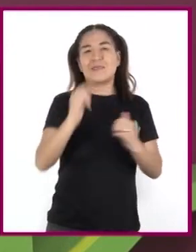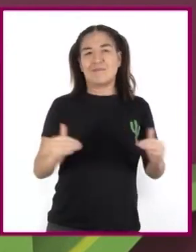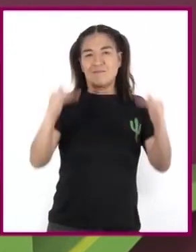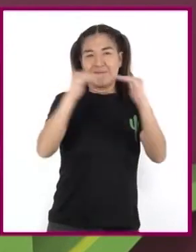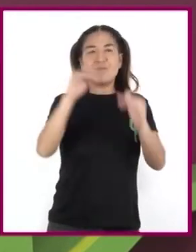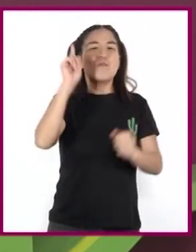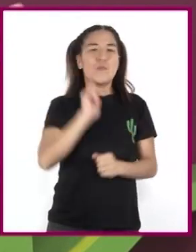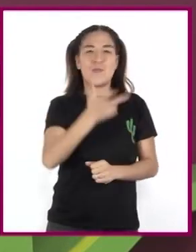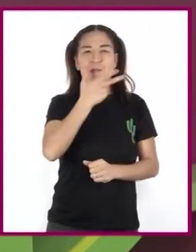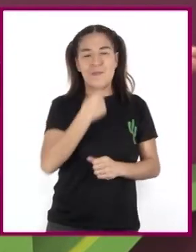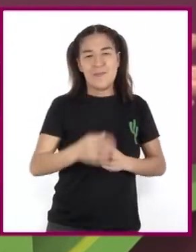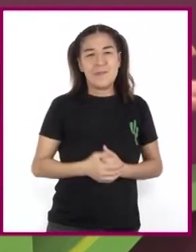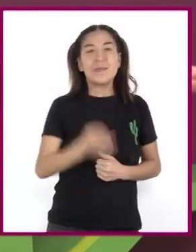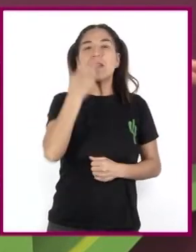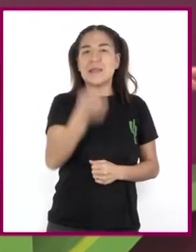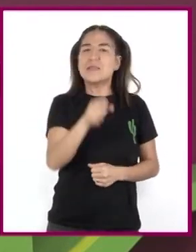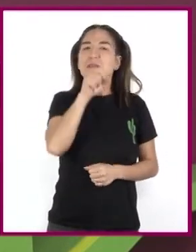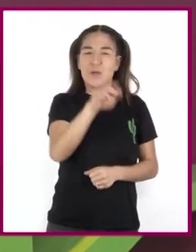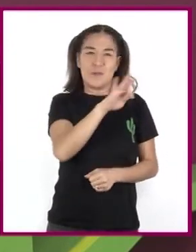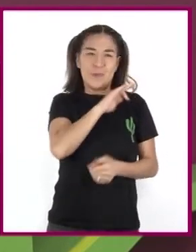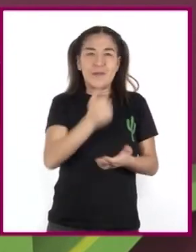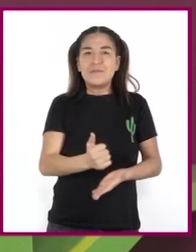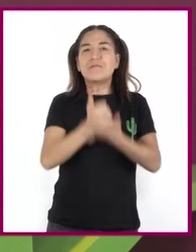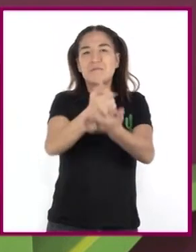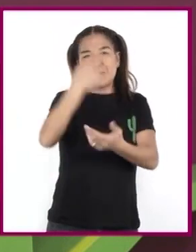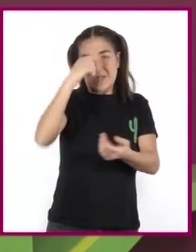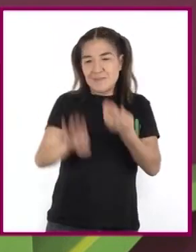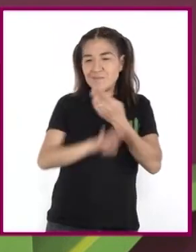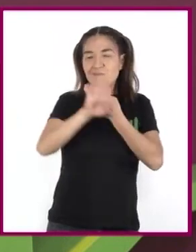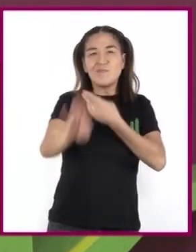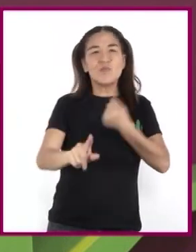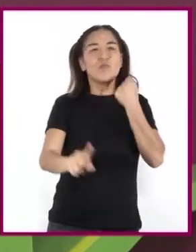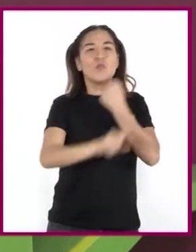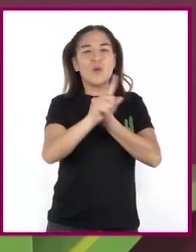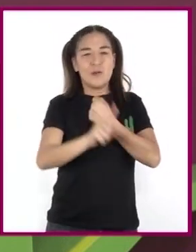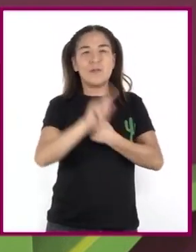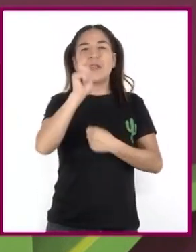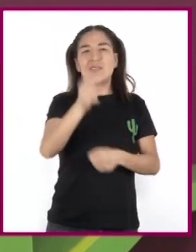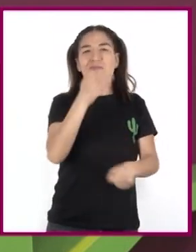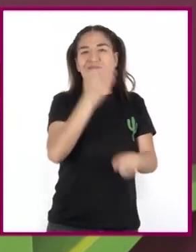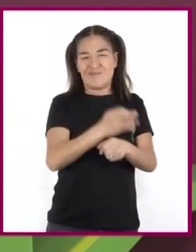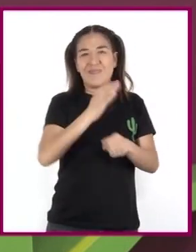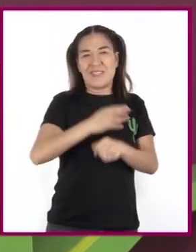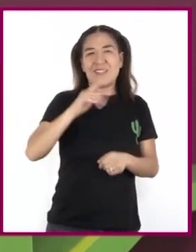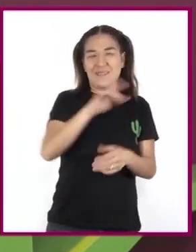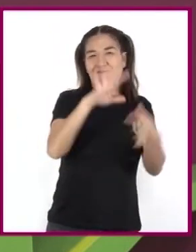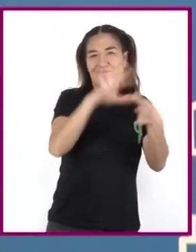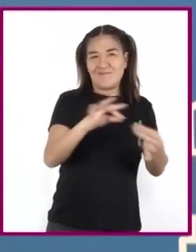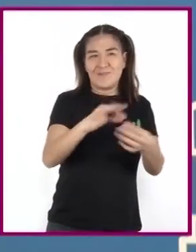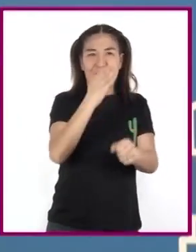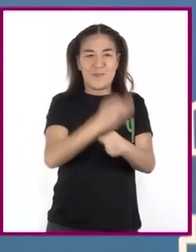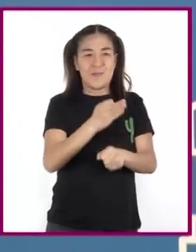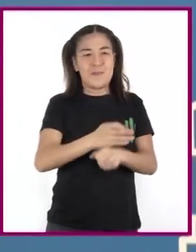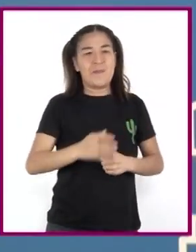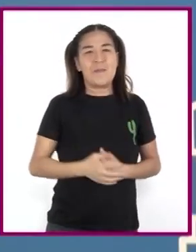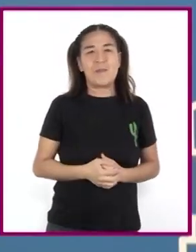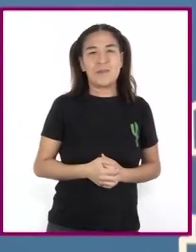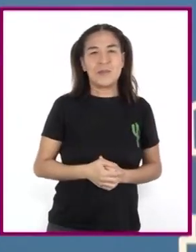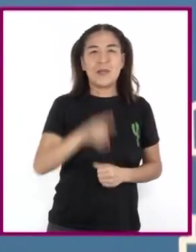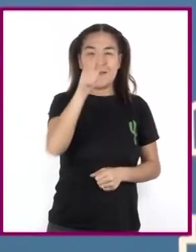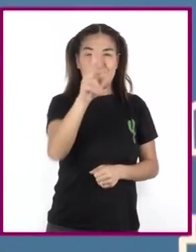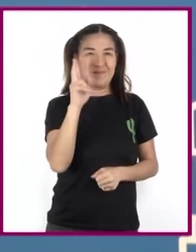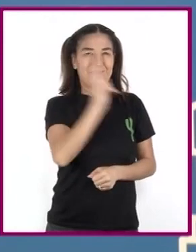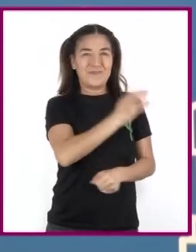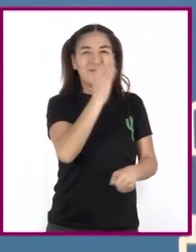de género. Así, pueden ayudar a evitar situaciones como las que se han comentado en el programa. Como pudieron